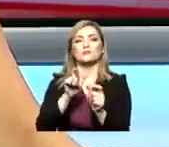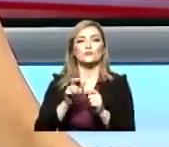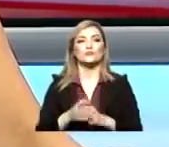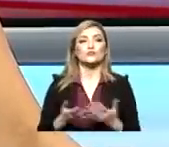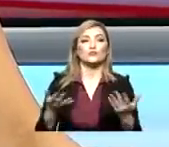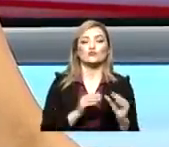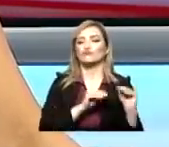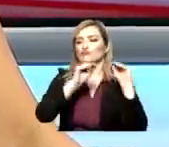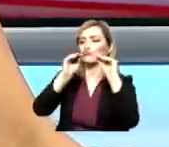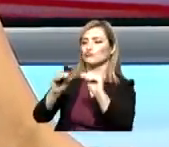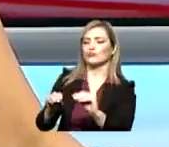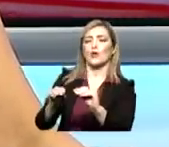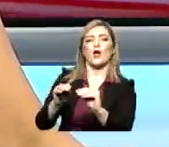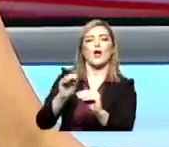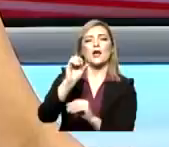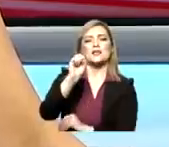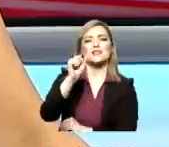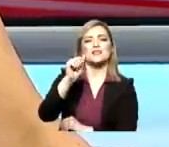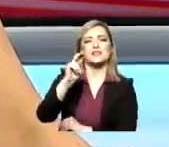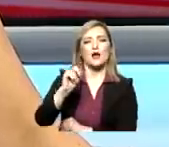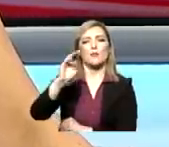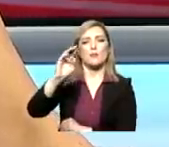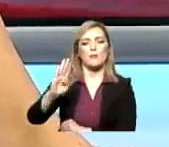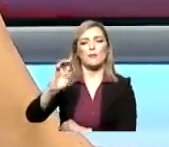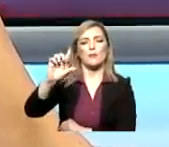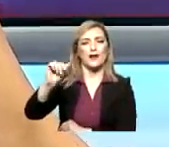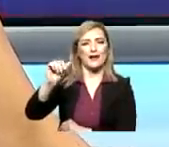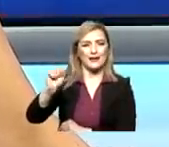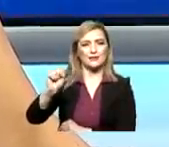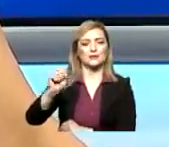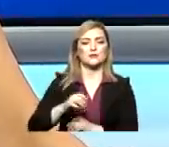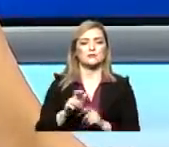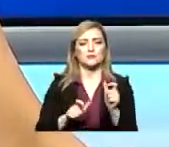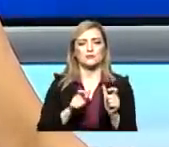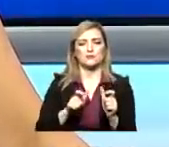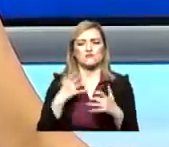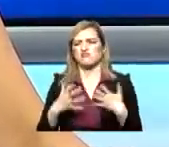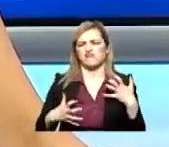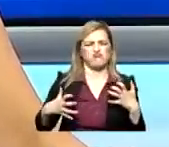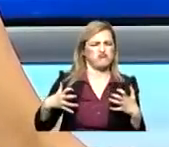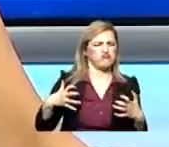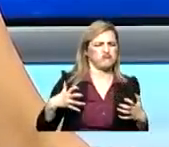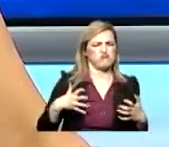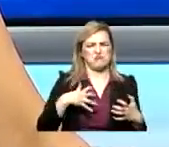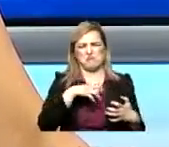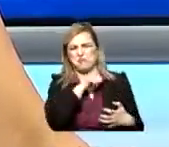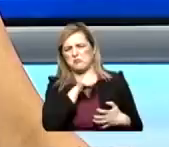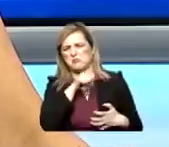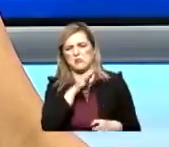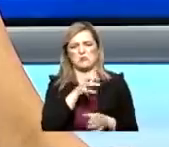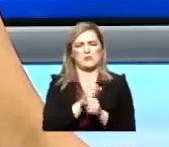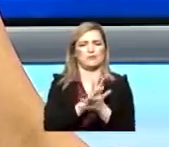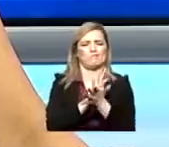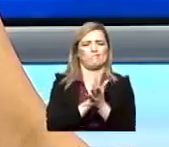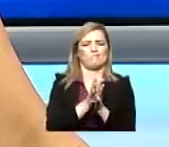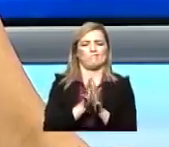nos trasladamos hasta San Blas, en el Beaterio, en el sur de la capital, donde los vecinos están indignados por la inseguridad, ya que se